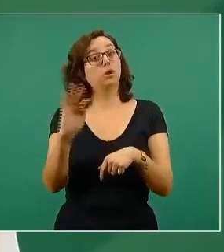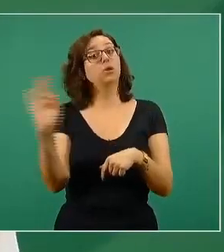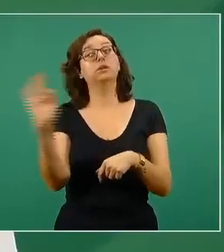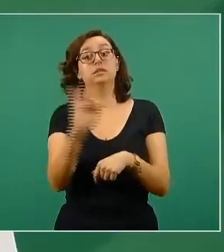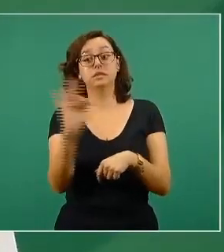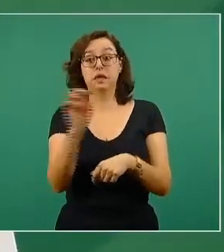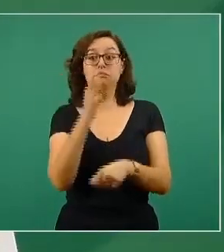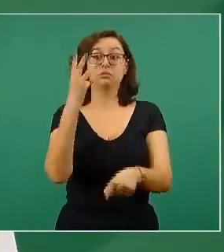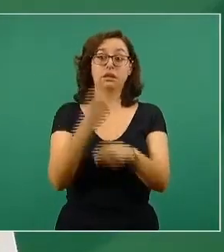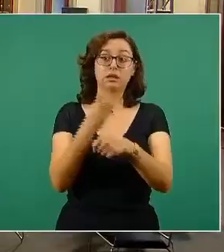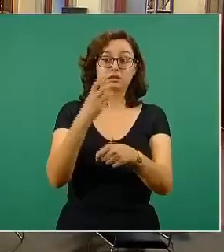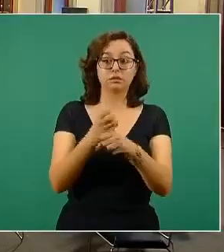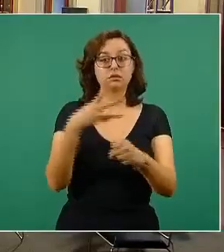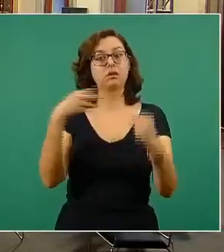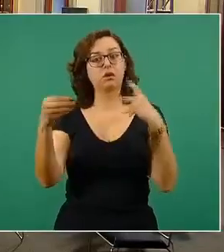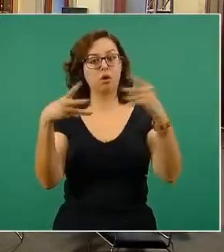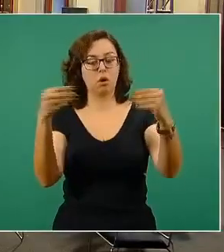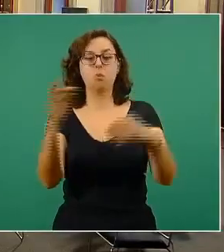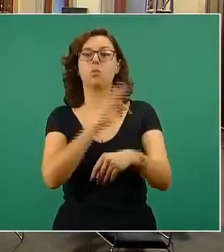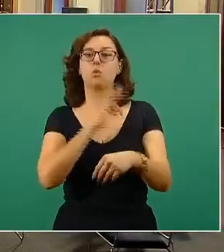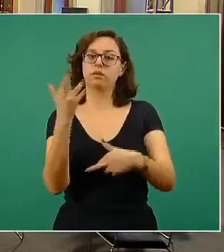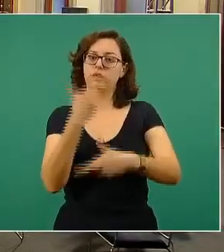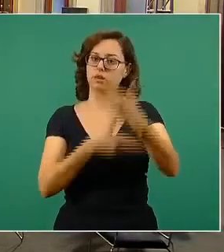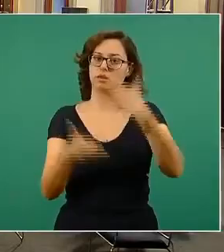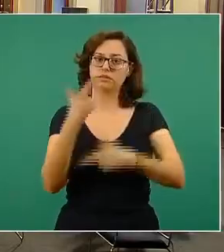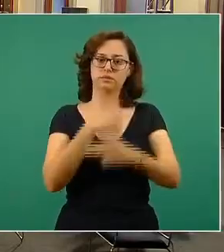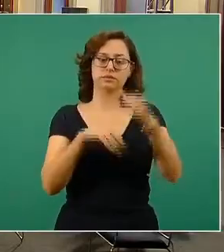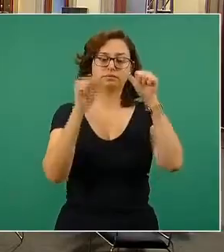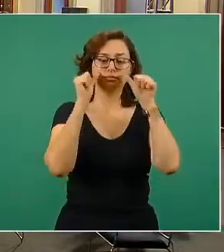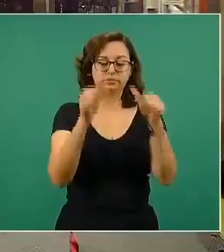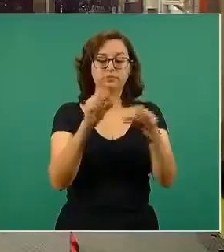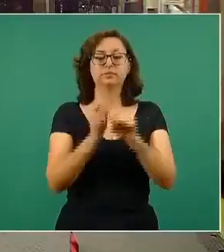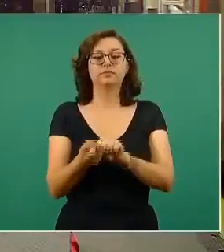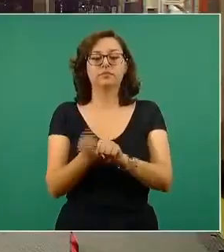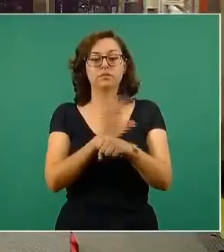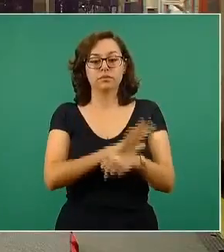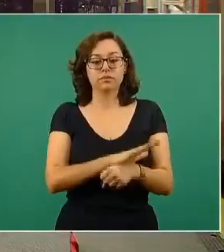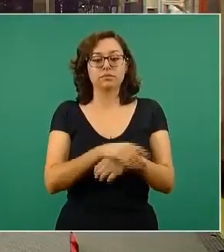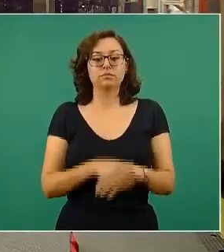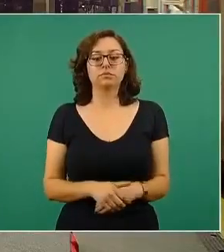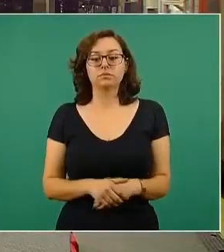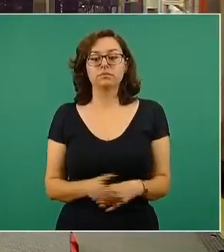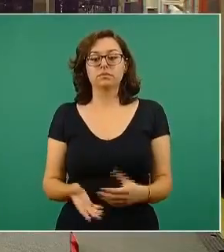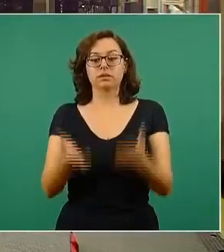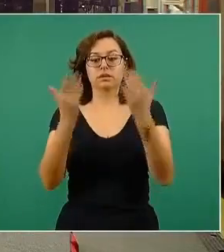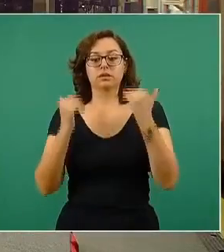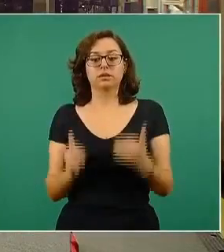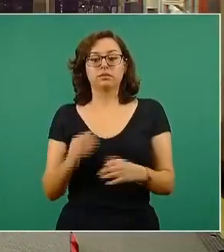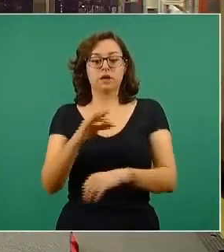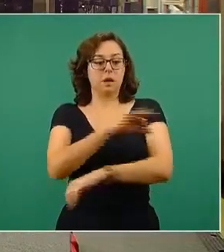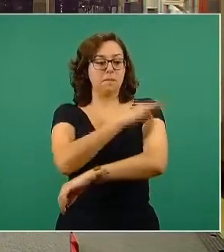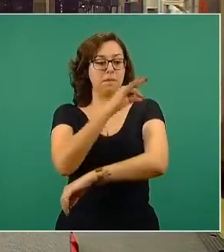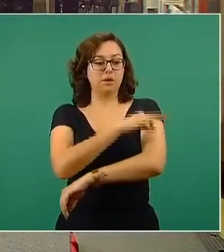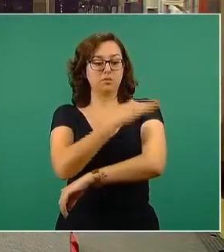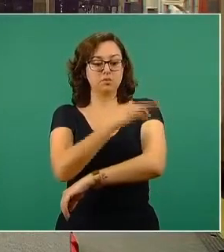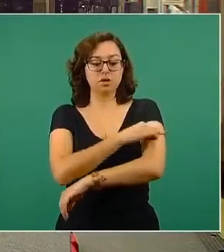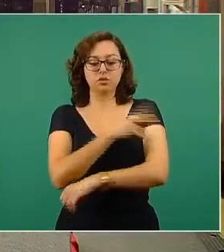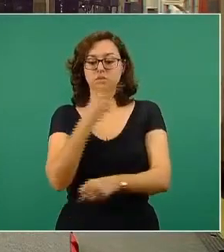una tercera ola. Y ya por último, preguntarle, ¿cuándo estiman que van a acabar con los adultos mayores la vacunación, ya la segunda